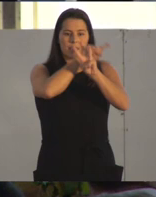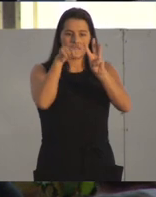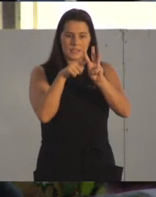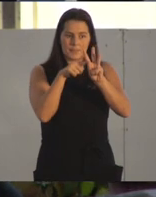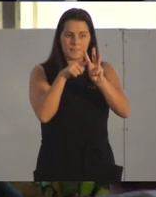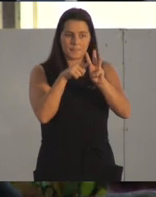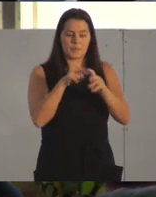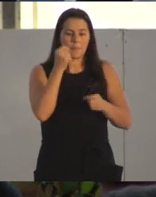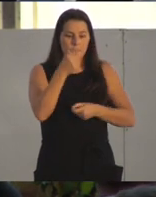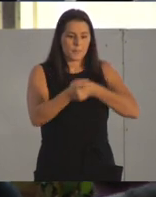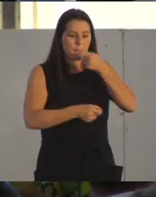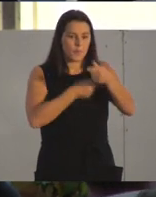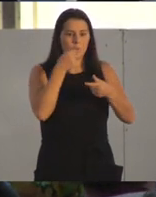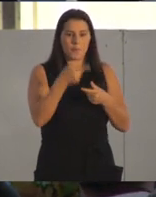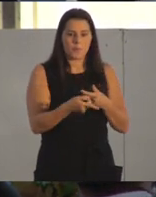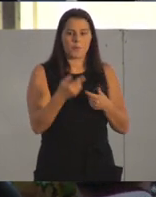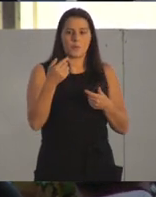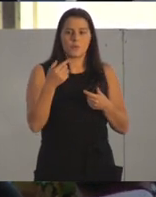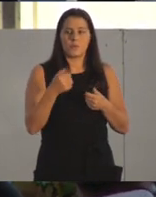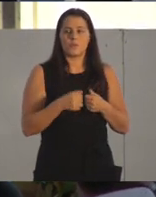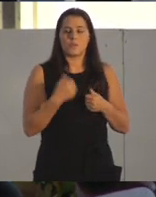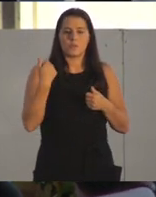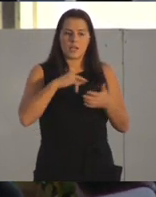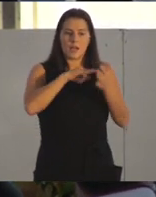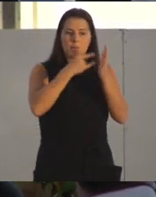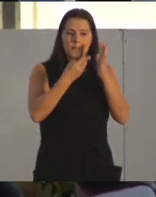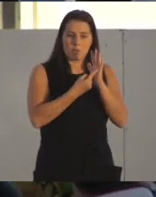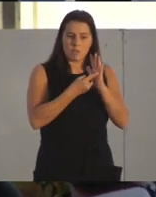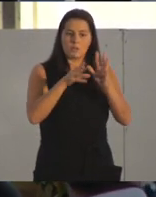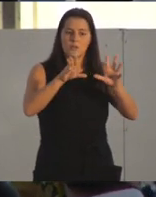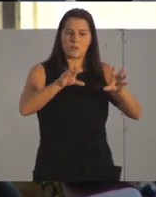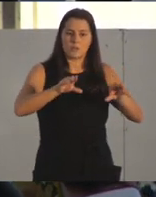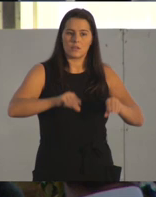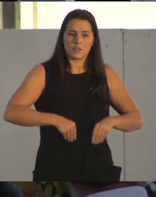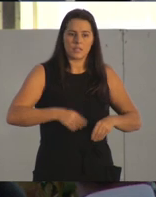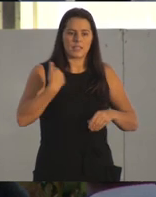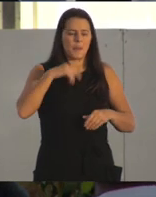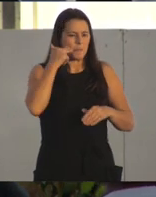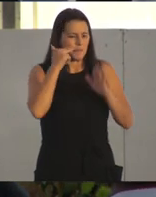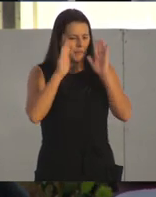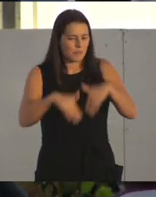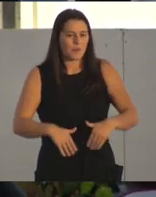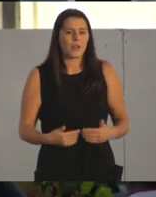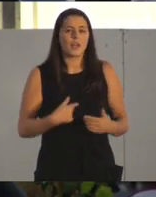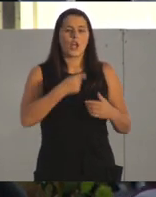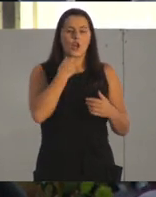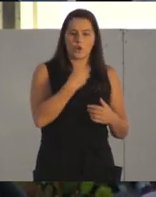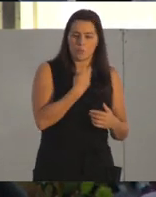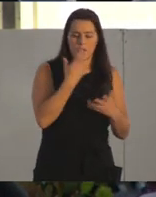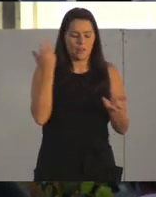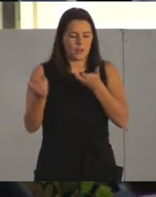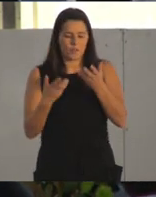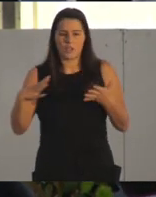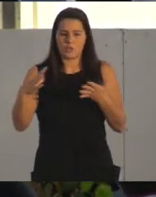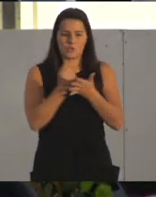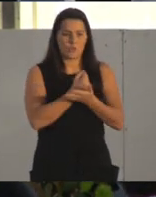poco a poco, cuando nos vayamos haciendo a esta implantación, le quitemos el miedo, tanto logopedas como cocina como